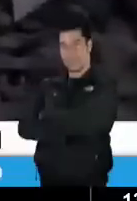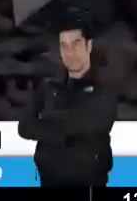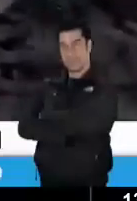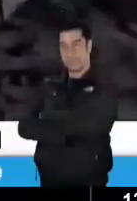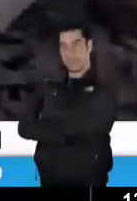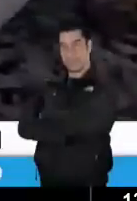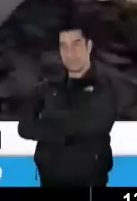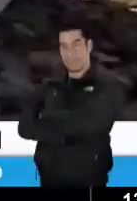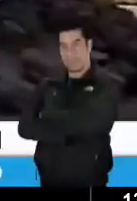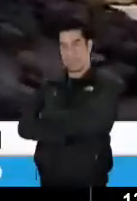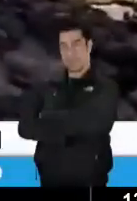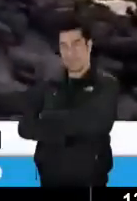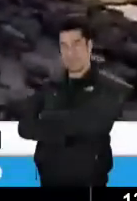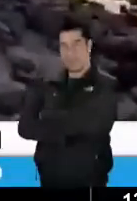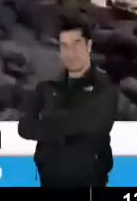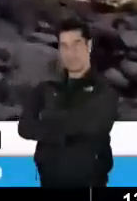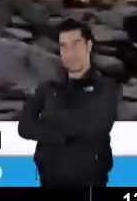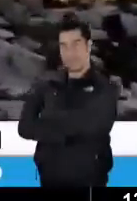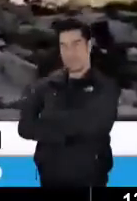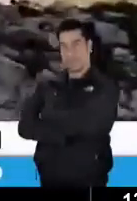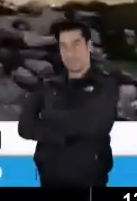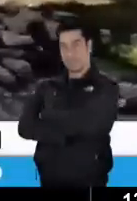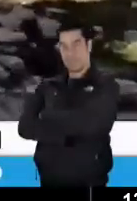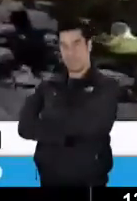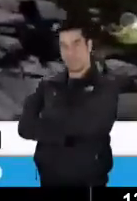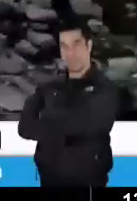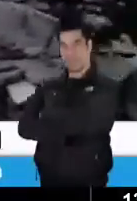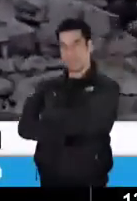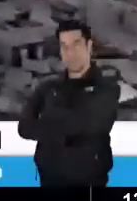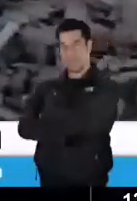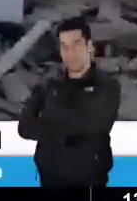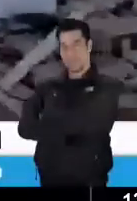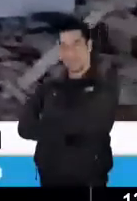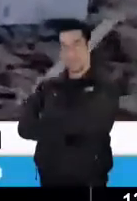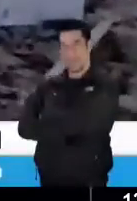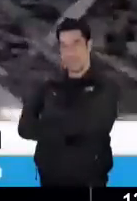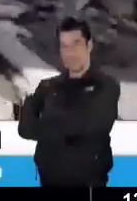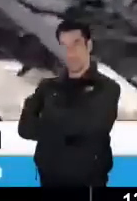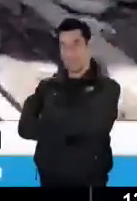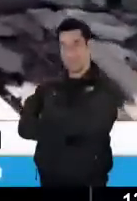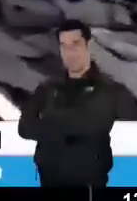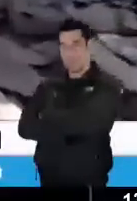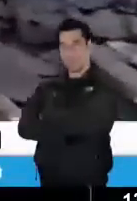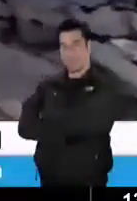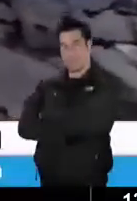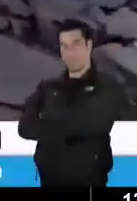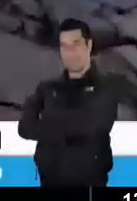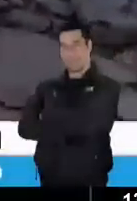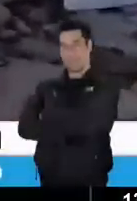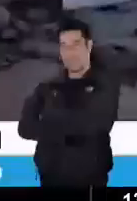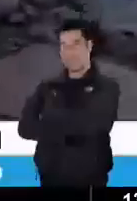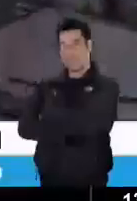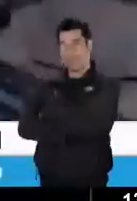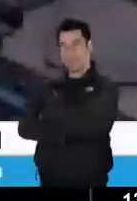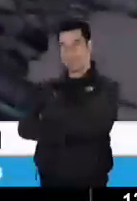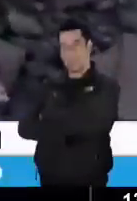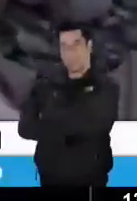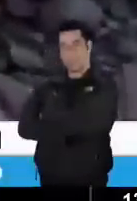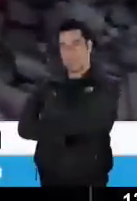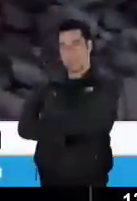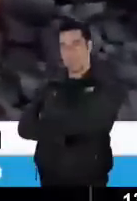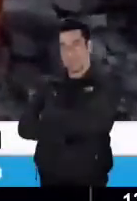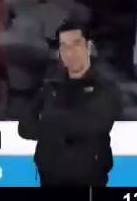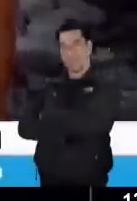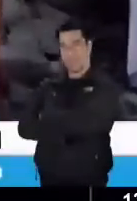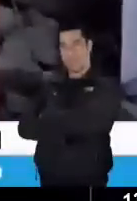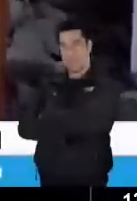por lo demás ya lo decíamos, hormigón armado, es decir, tiene fierro el cemento por dentro, todas estas circunstancias habrían obedecido a personas